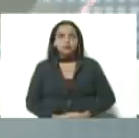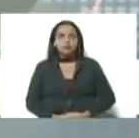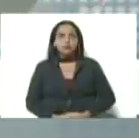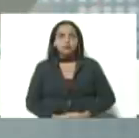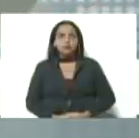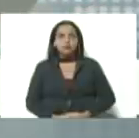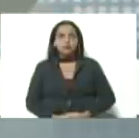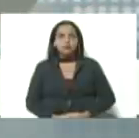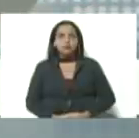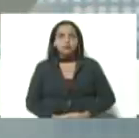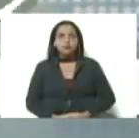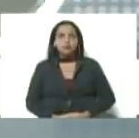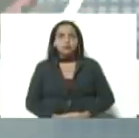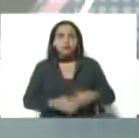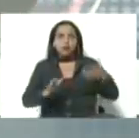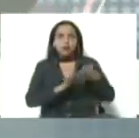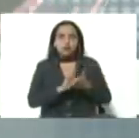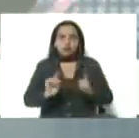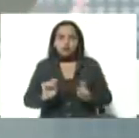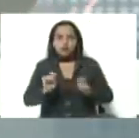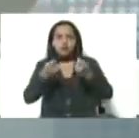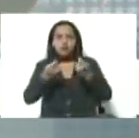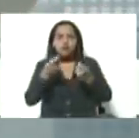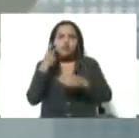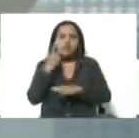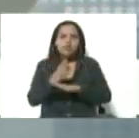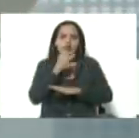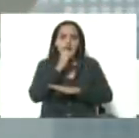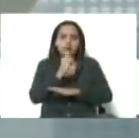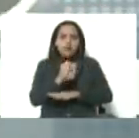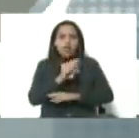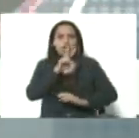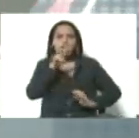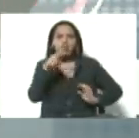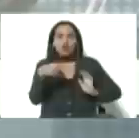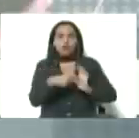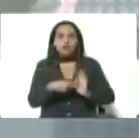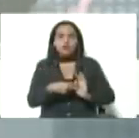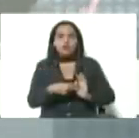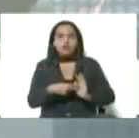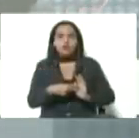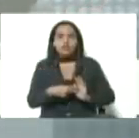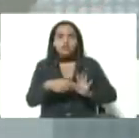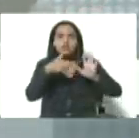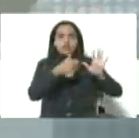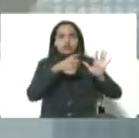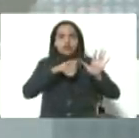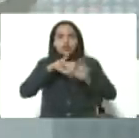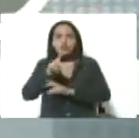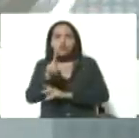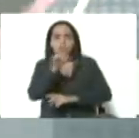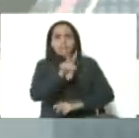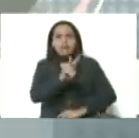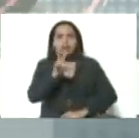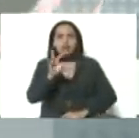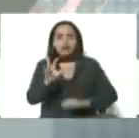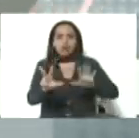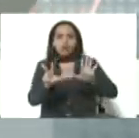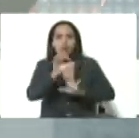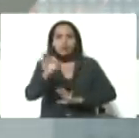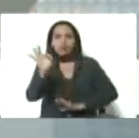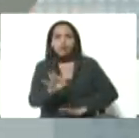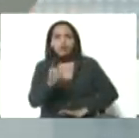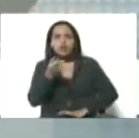en cuanto a la recuperación de recordar que el 22 mil 672 paciente del 28 por ciento